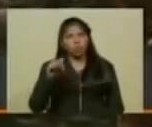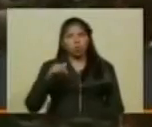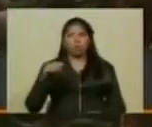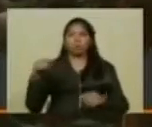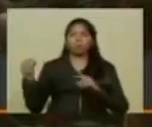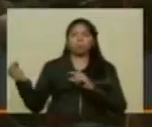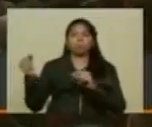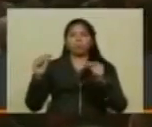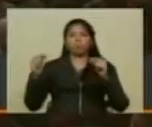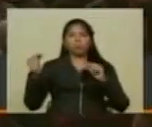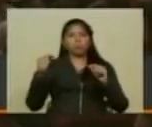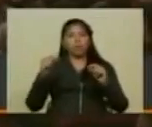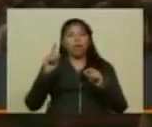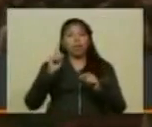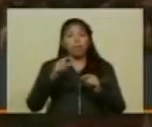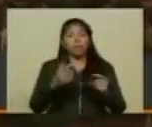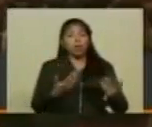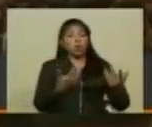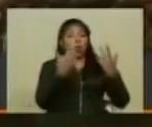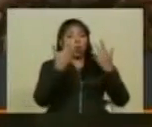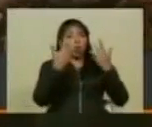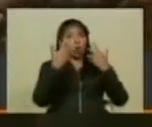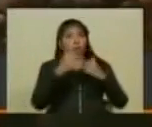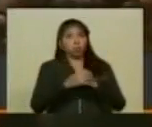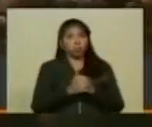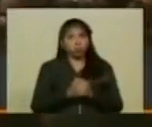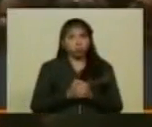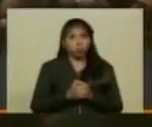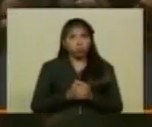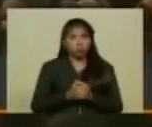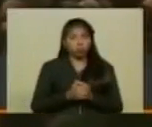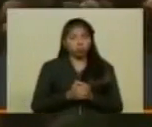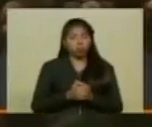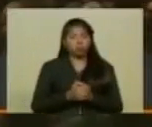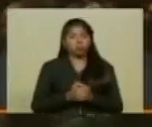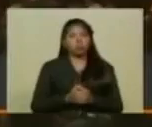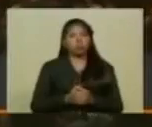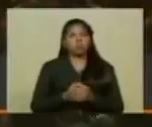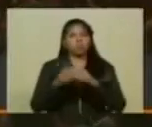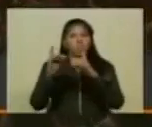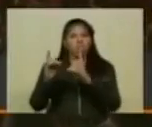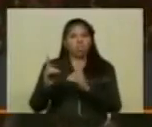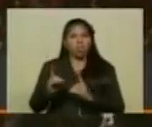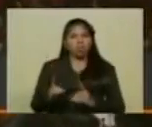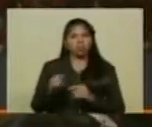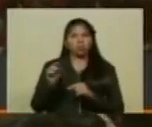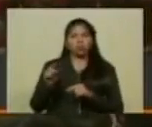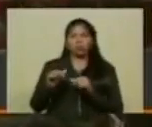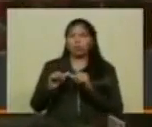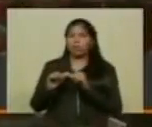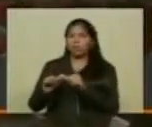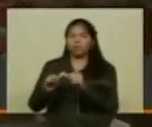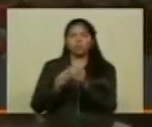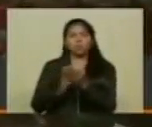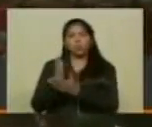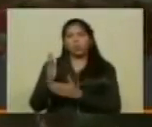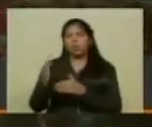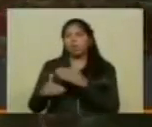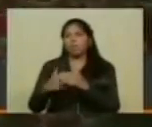un conjunto de orientaciones y de órdenes que nos permita seguir fortaleciendo